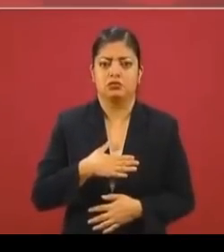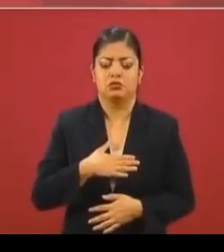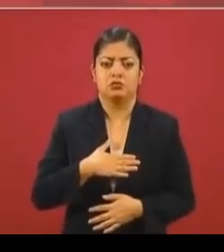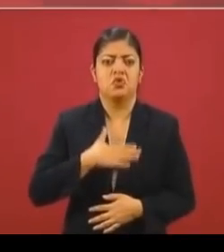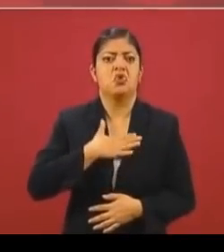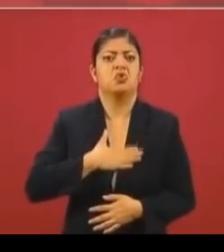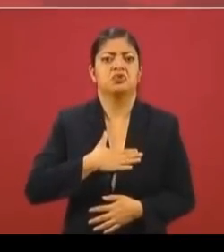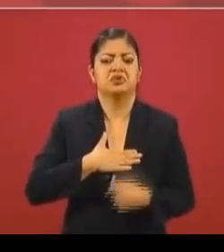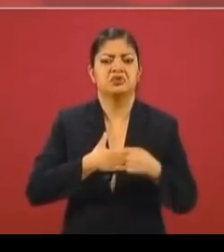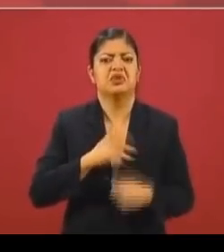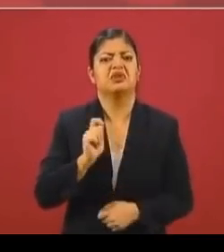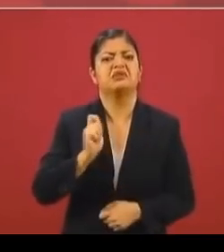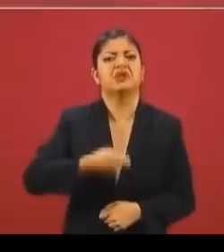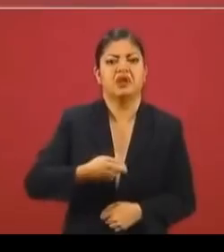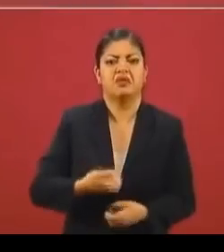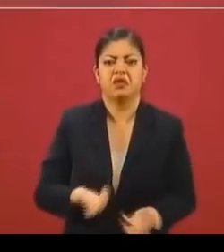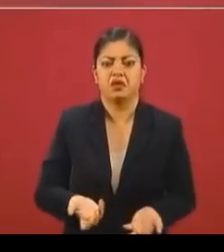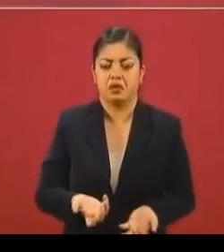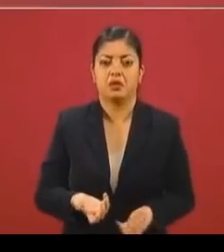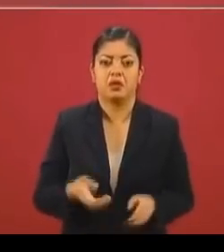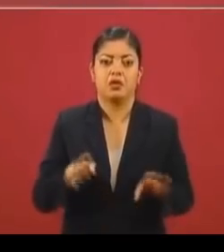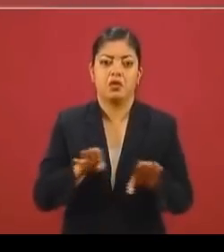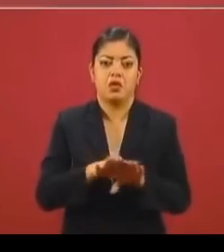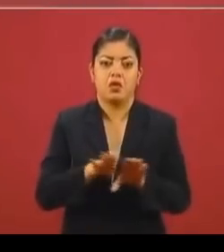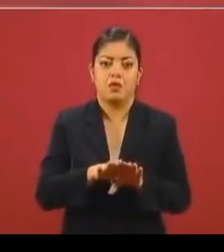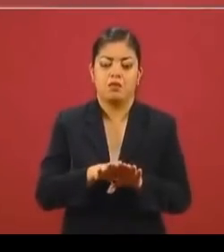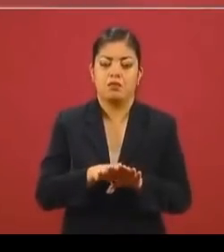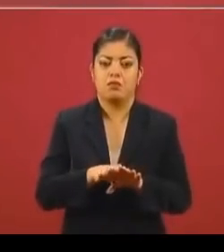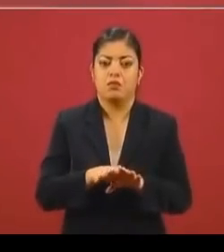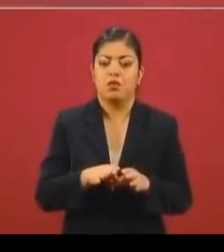que significa darle más